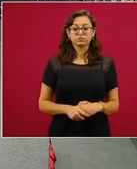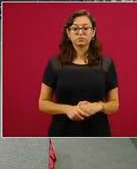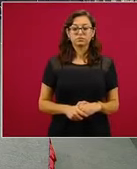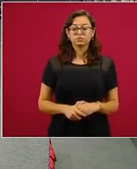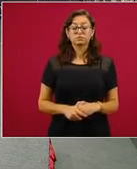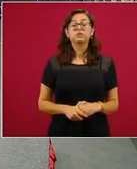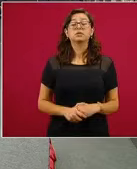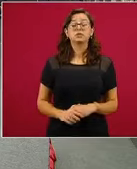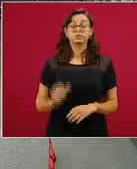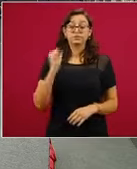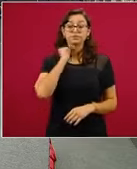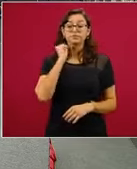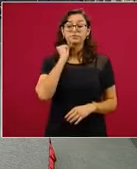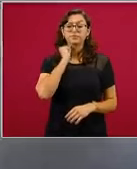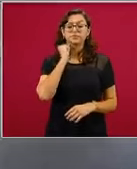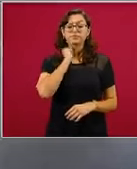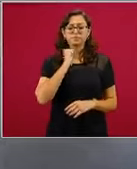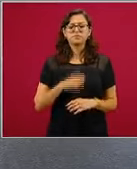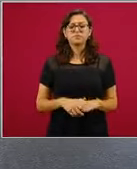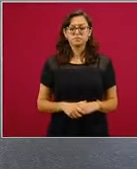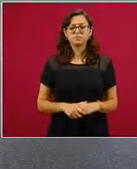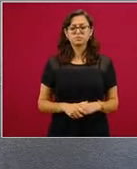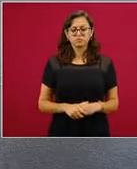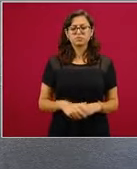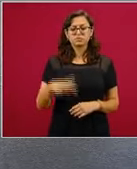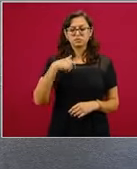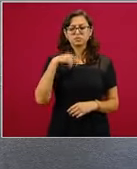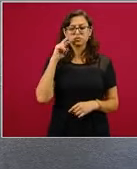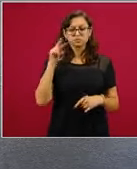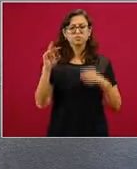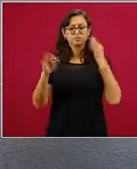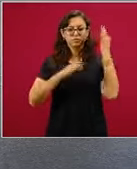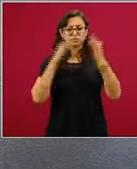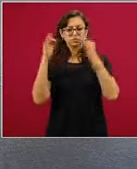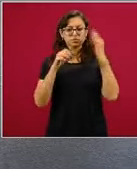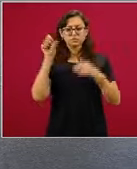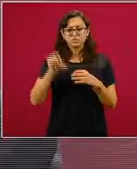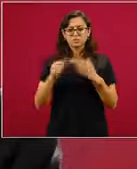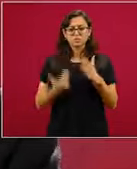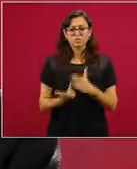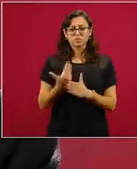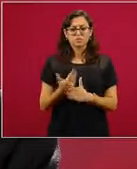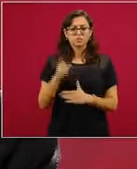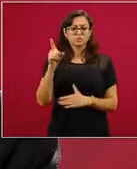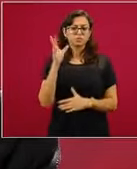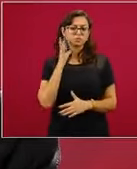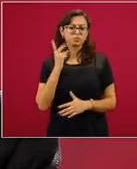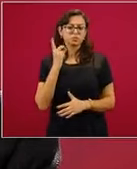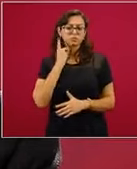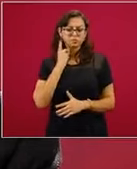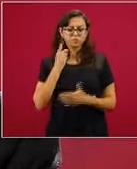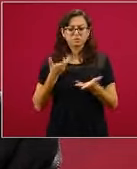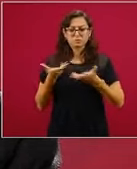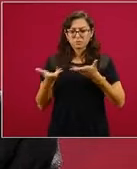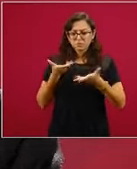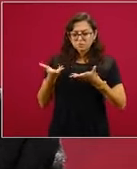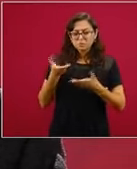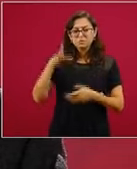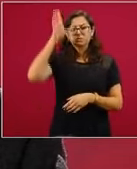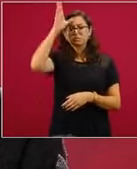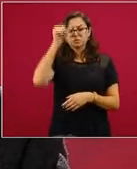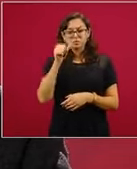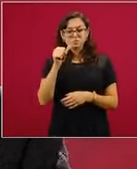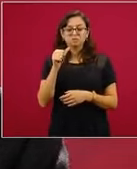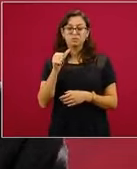comparecencia del Senado. Sí, vi algunas noticias sobre lo que se conversó esta mañana en la Cámara de Diputados y se habló de un